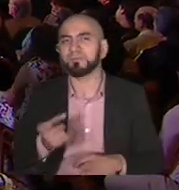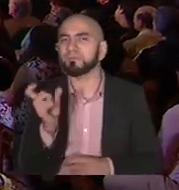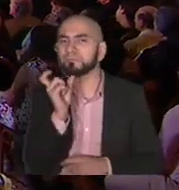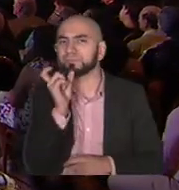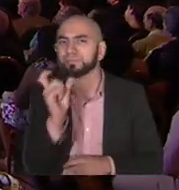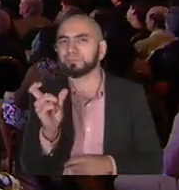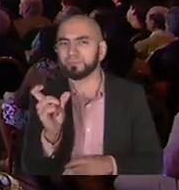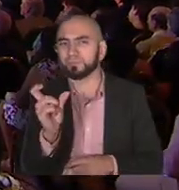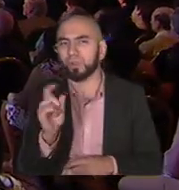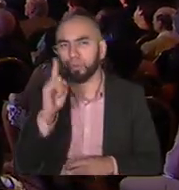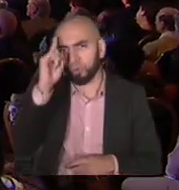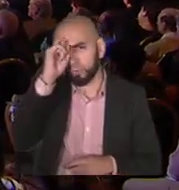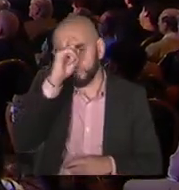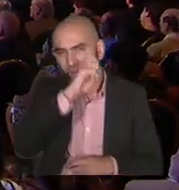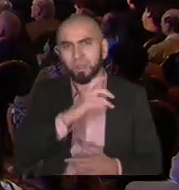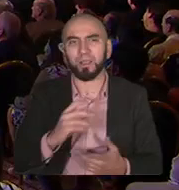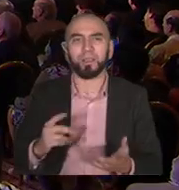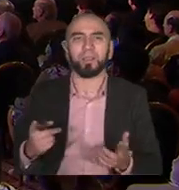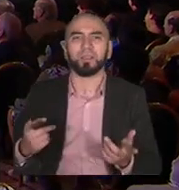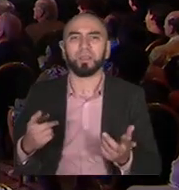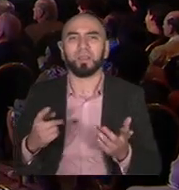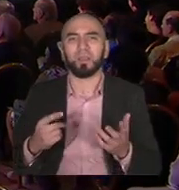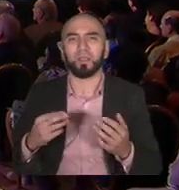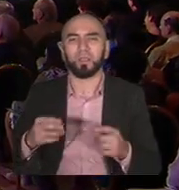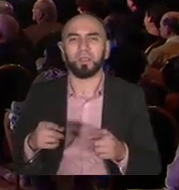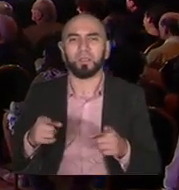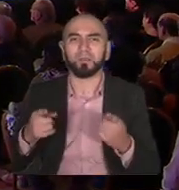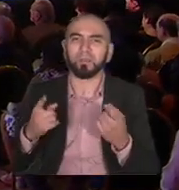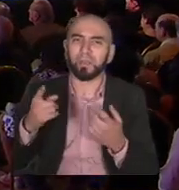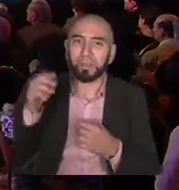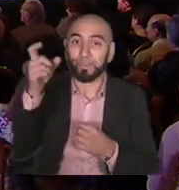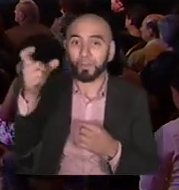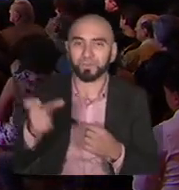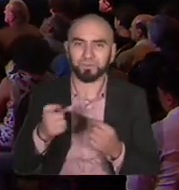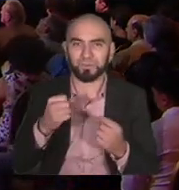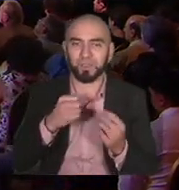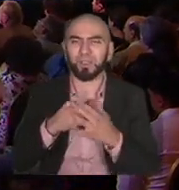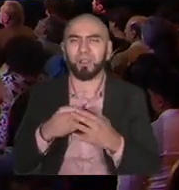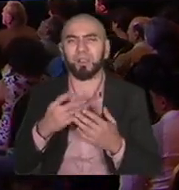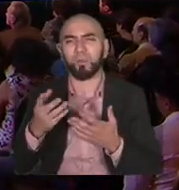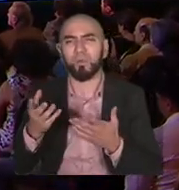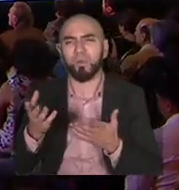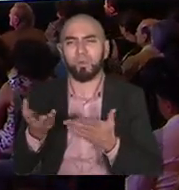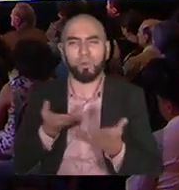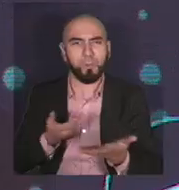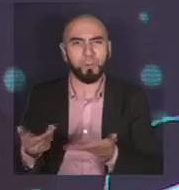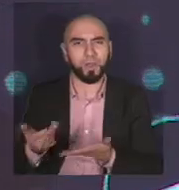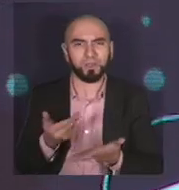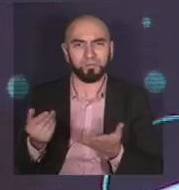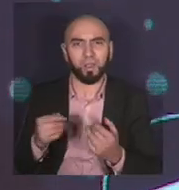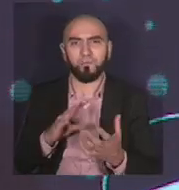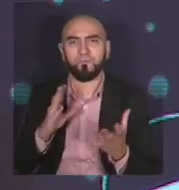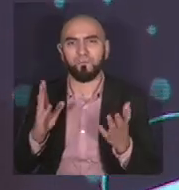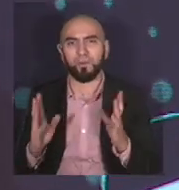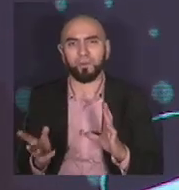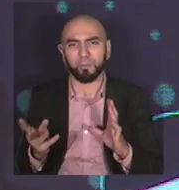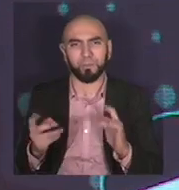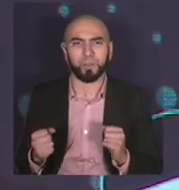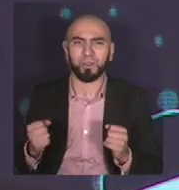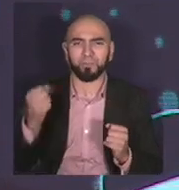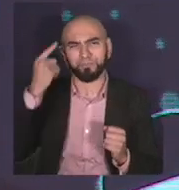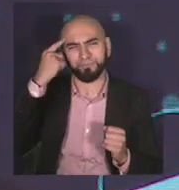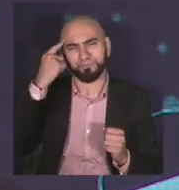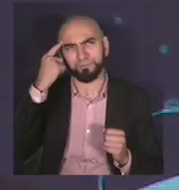complicadas, nuances, sutilezas. Michael tiende a veces de compartir de una manera que algunos quizás podrían considerar